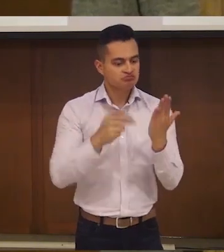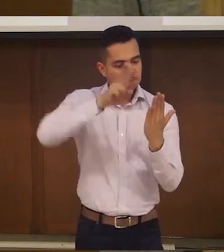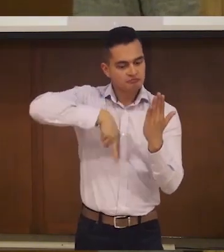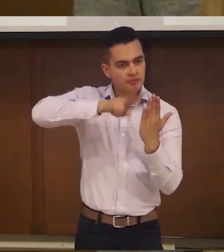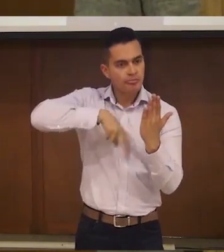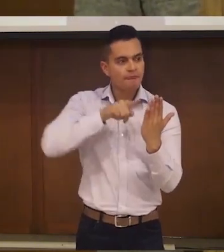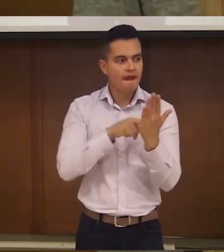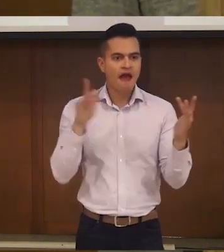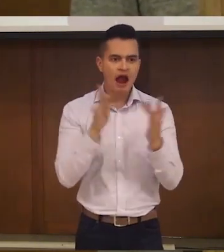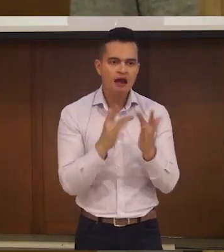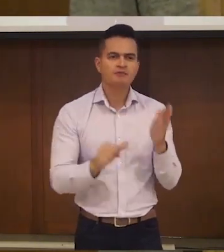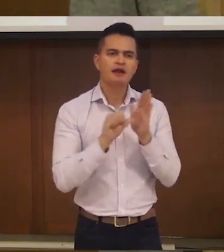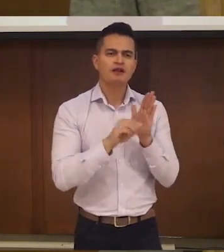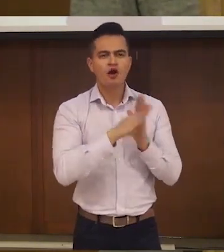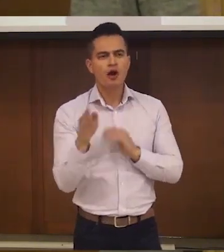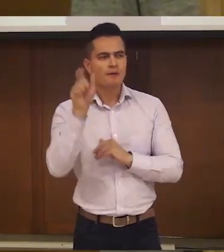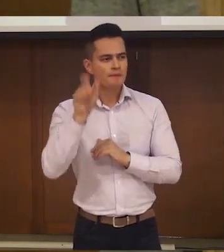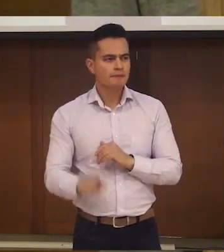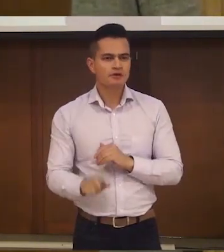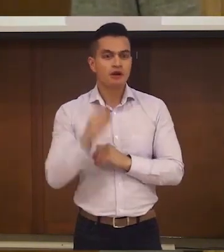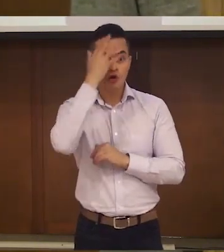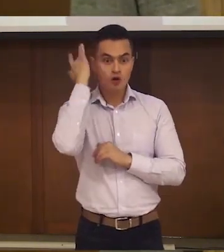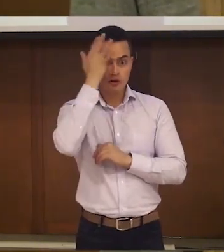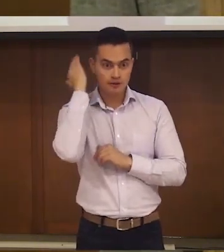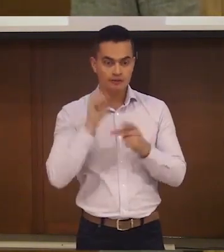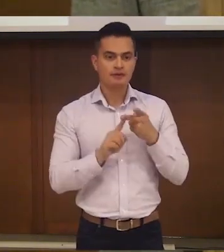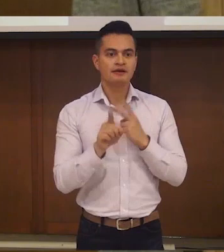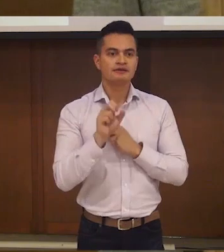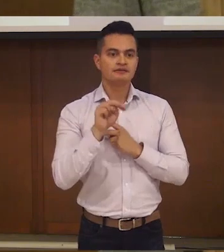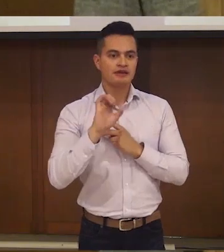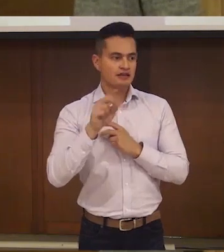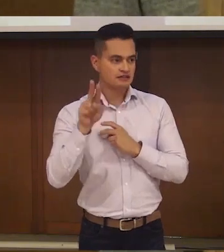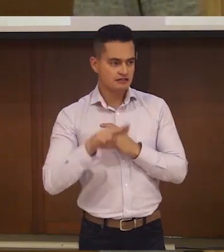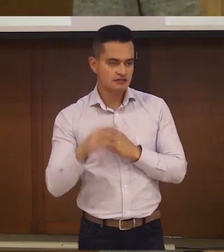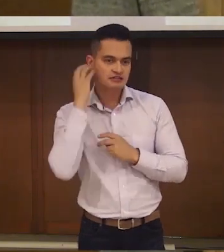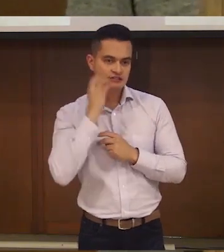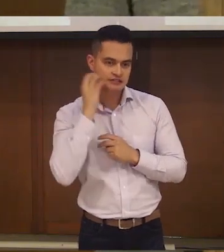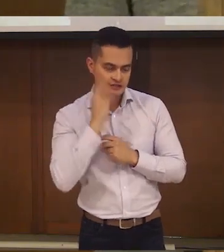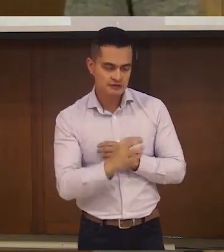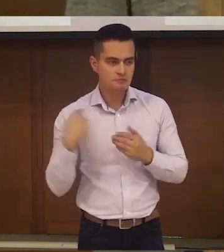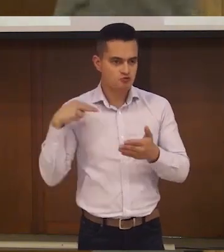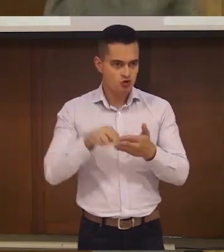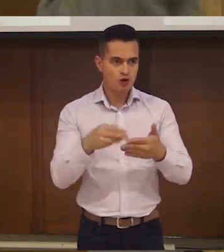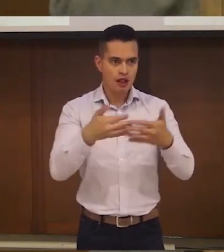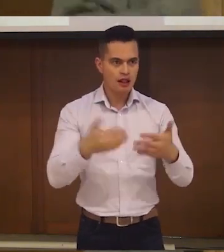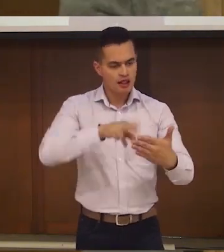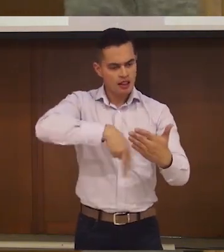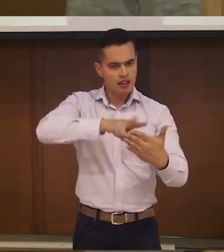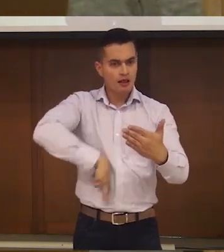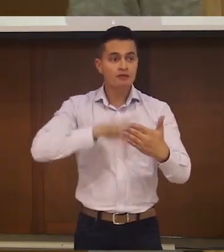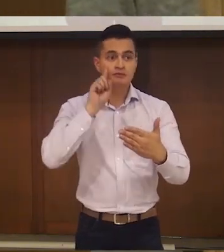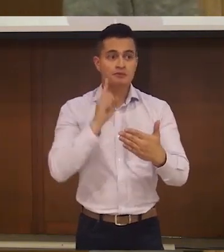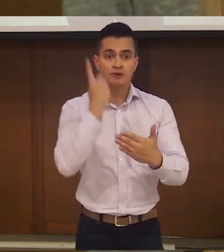voz, artículos de Carlos Sánchez, cosas que ni remotamente yo hubiese pensado en